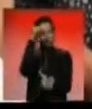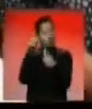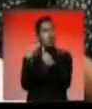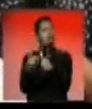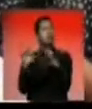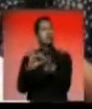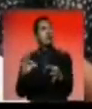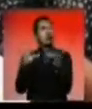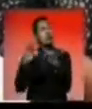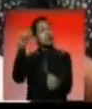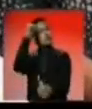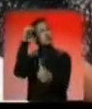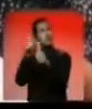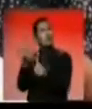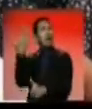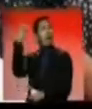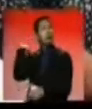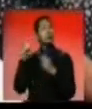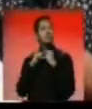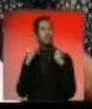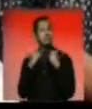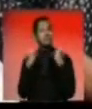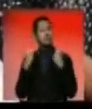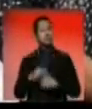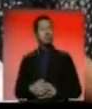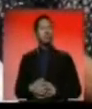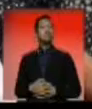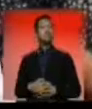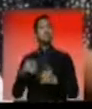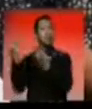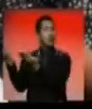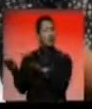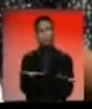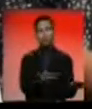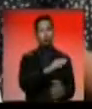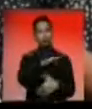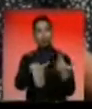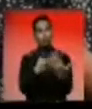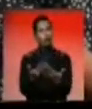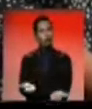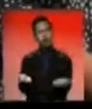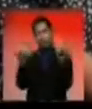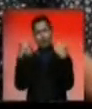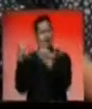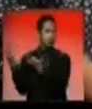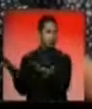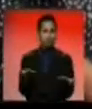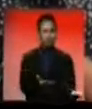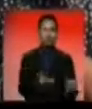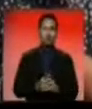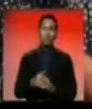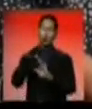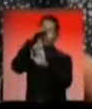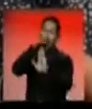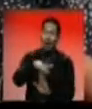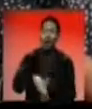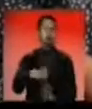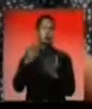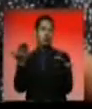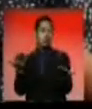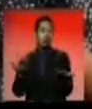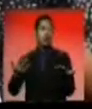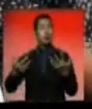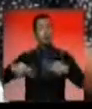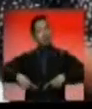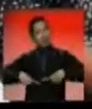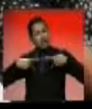frase de Monseñor Leonidas Proaño: bienvenidos a todos los que quieran hacer paz y quieran hacer